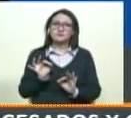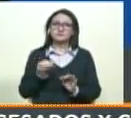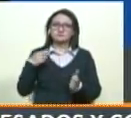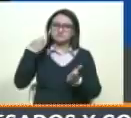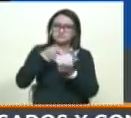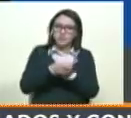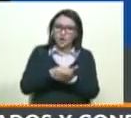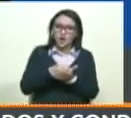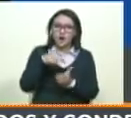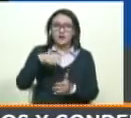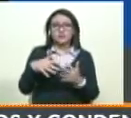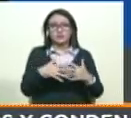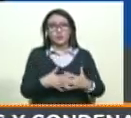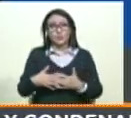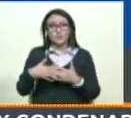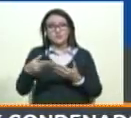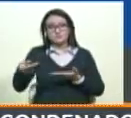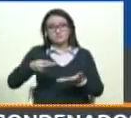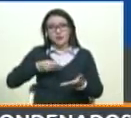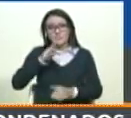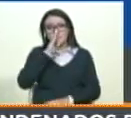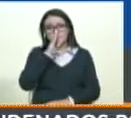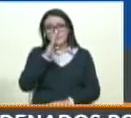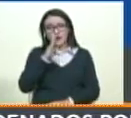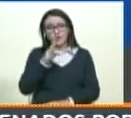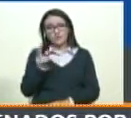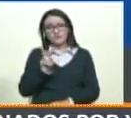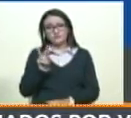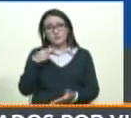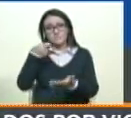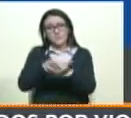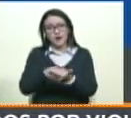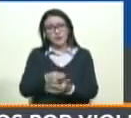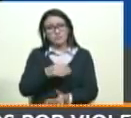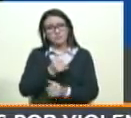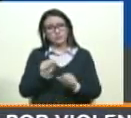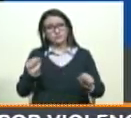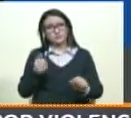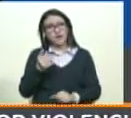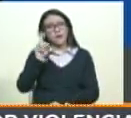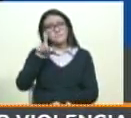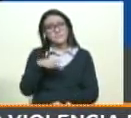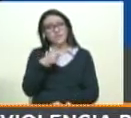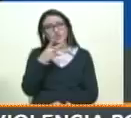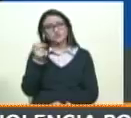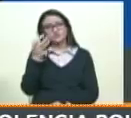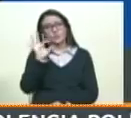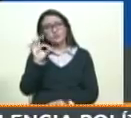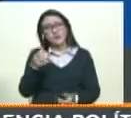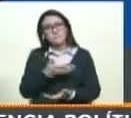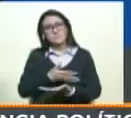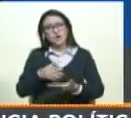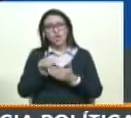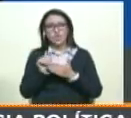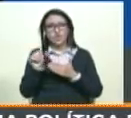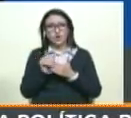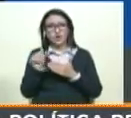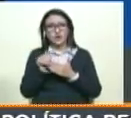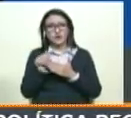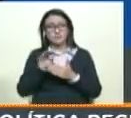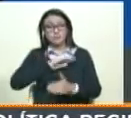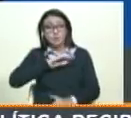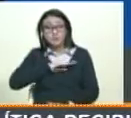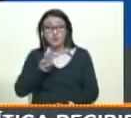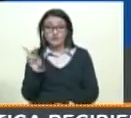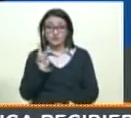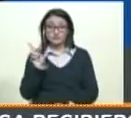la OPS aquí en Estados Unidos recibieran el dinero venezolano. Cuando yo les digo que hay 1.250 millones de dólares de